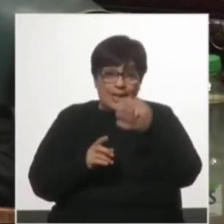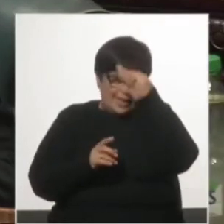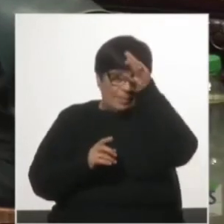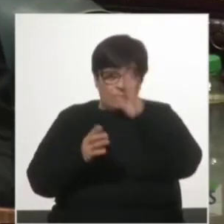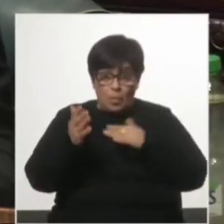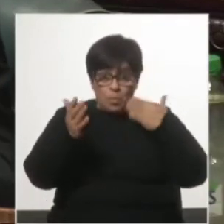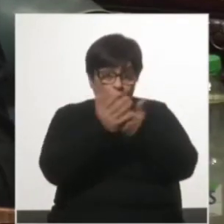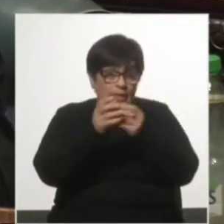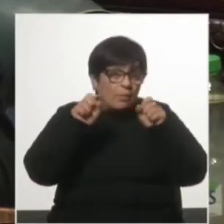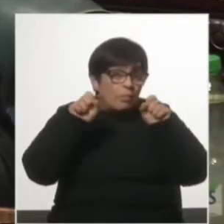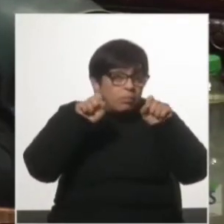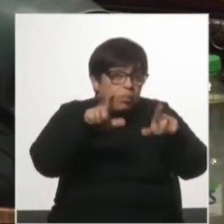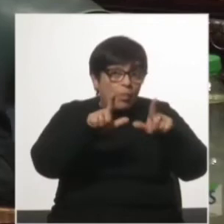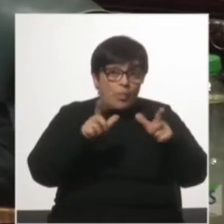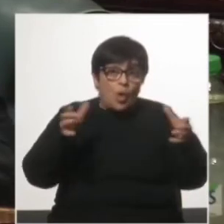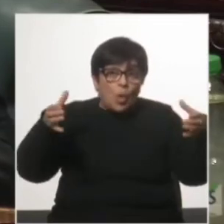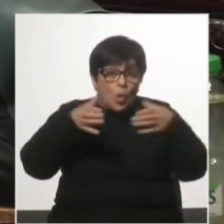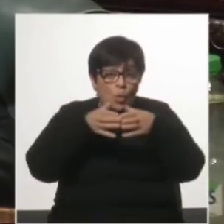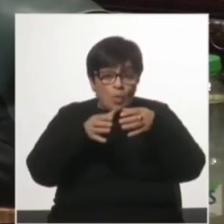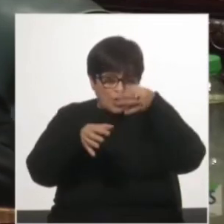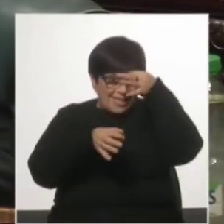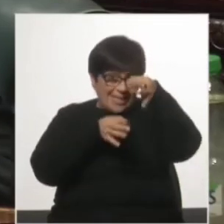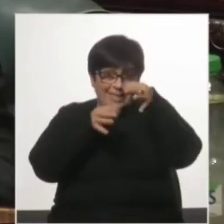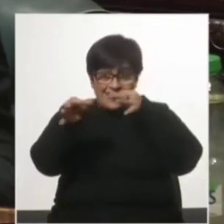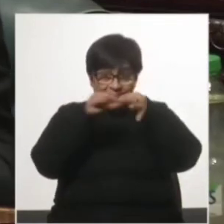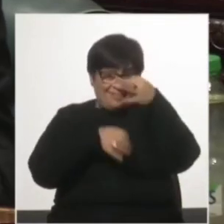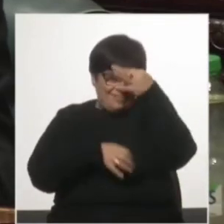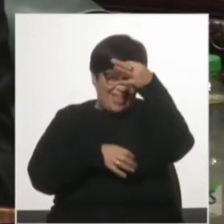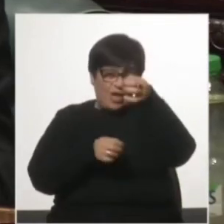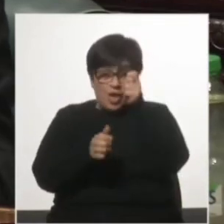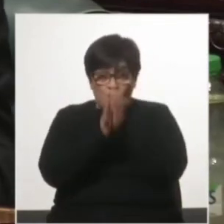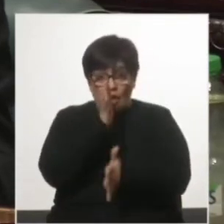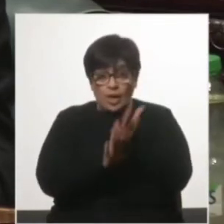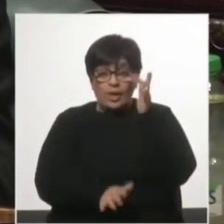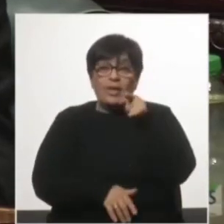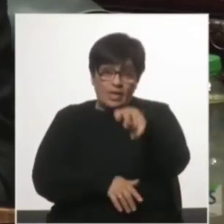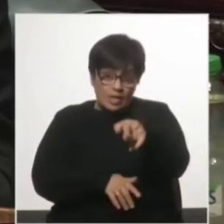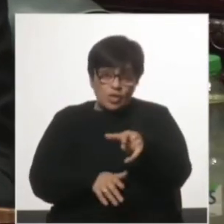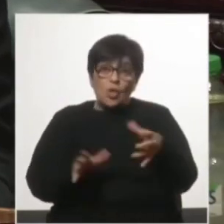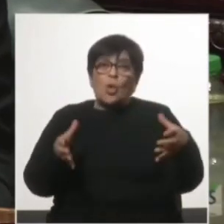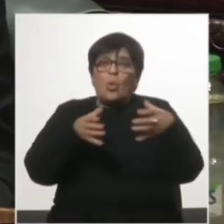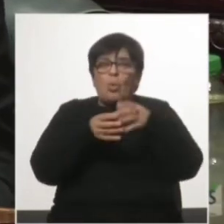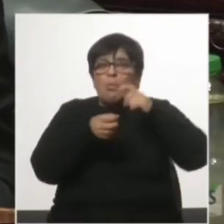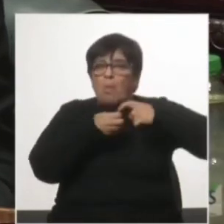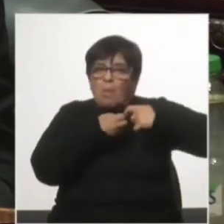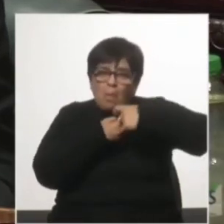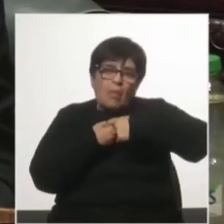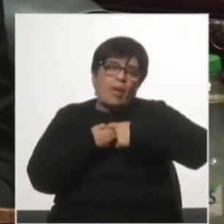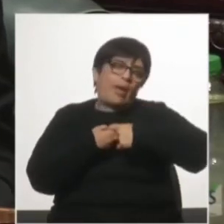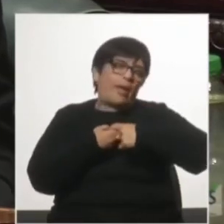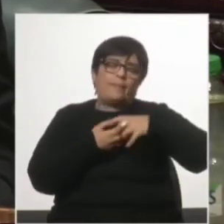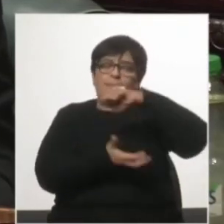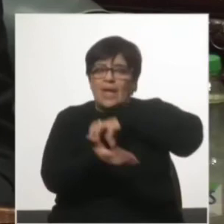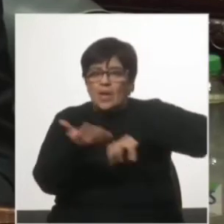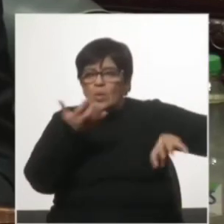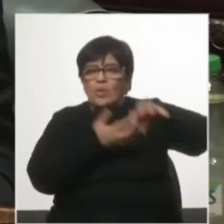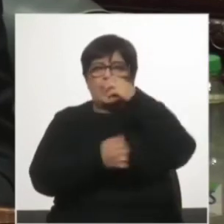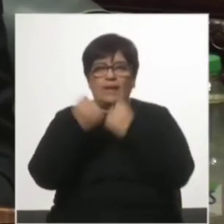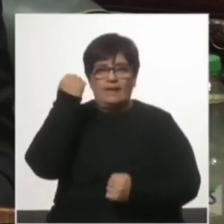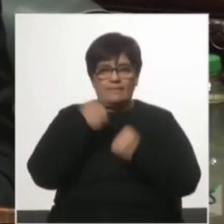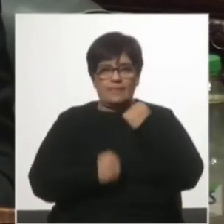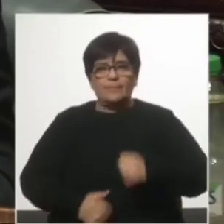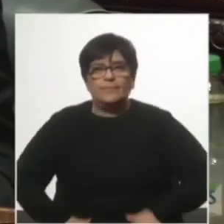proponía, que son las sociedades médicas las que las proponían, iban en detrimento de la actividad